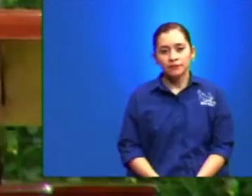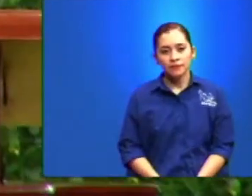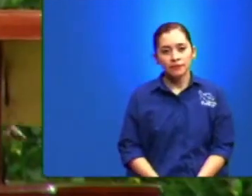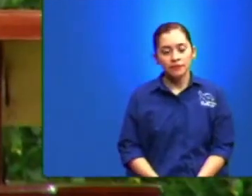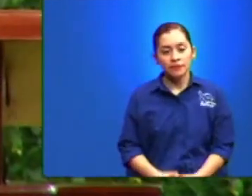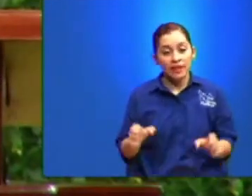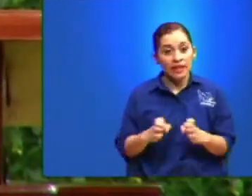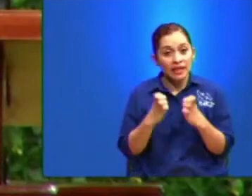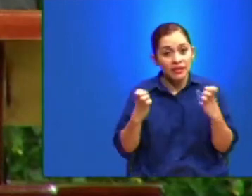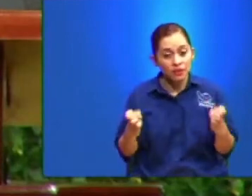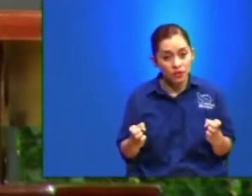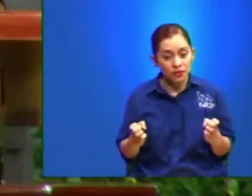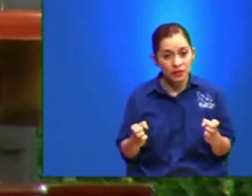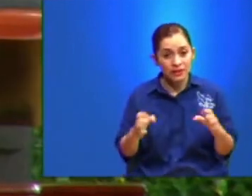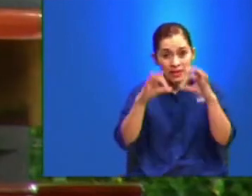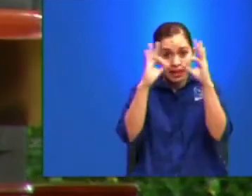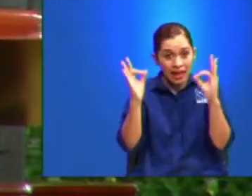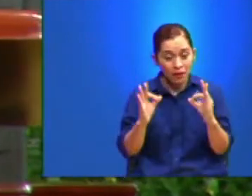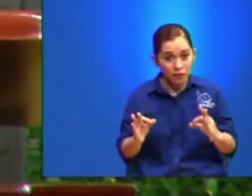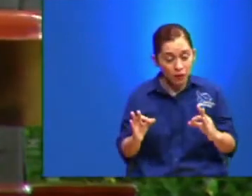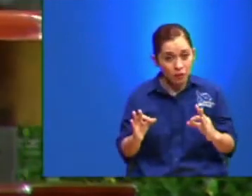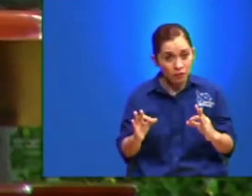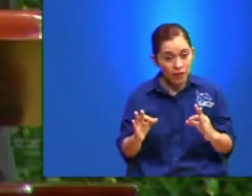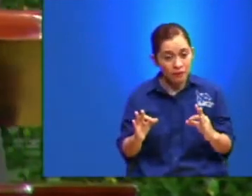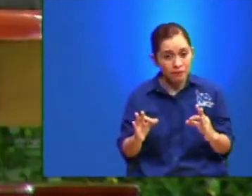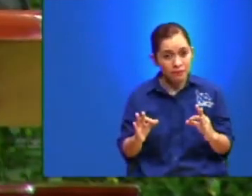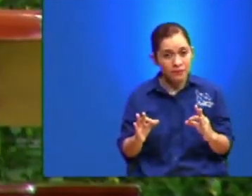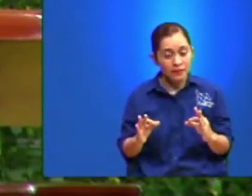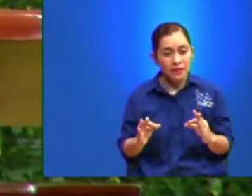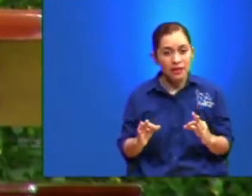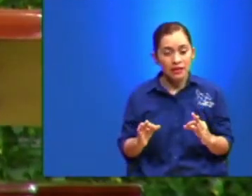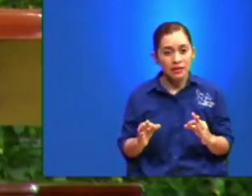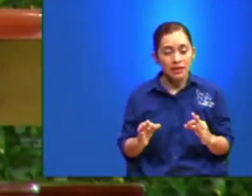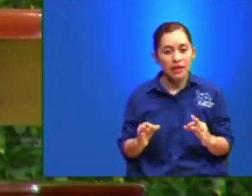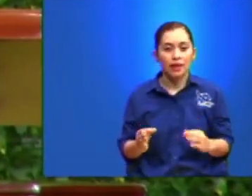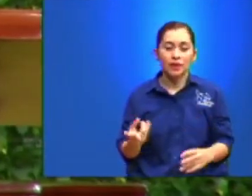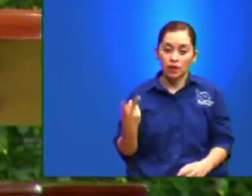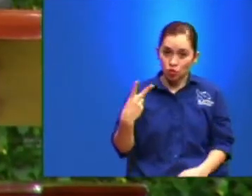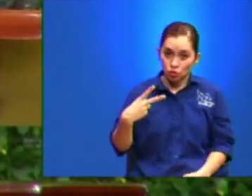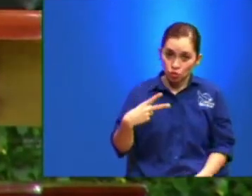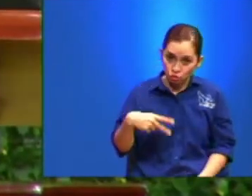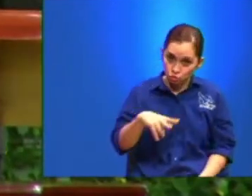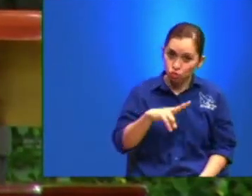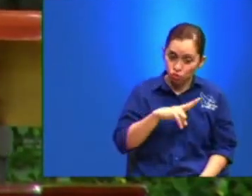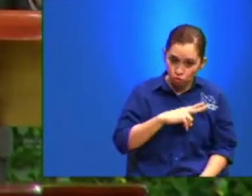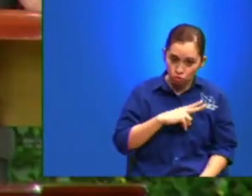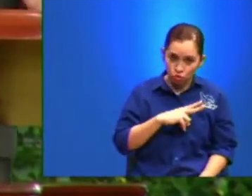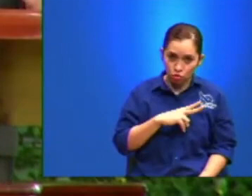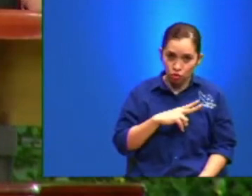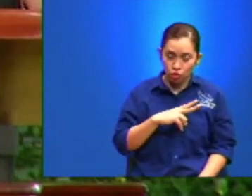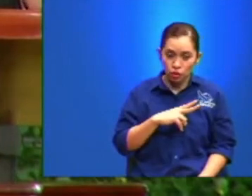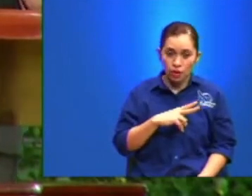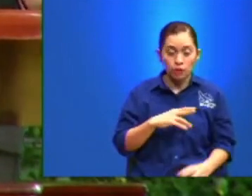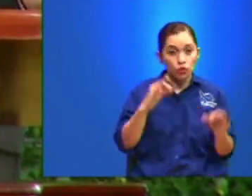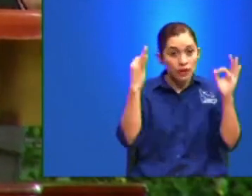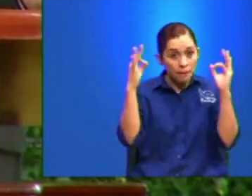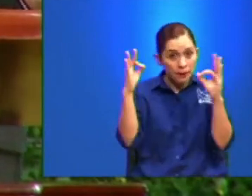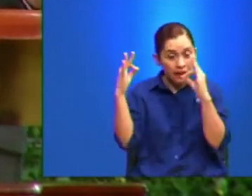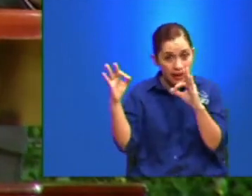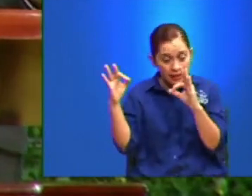entonces la modalidad es que vamos a estar predicando en vivo acá